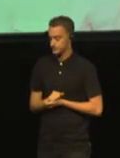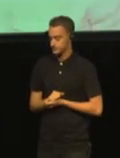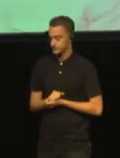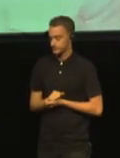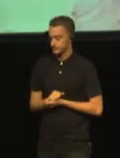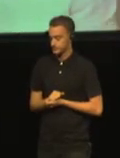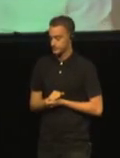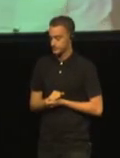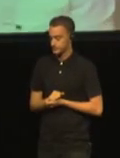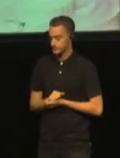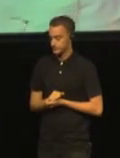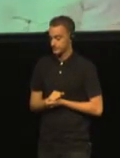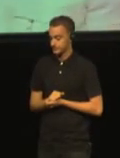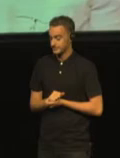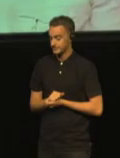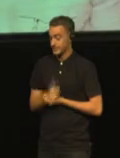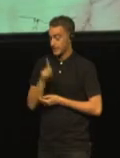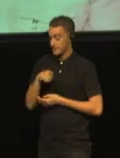Punto clave.